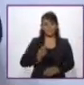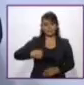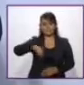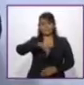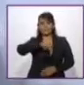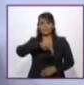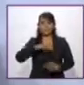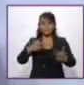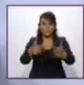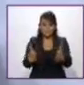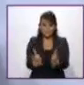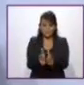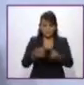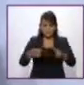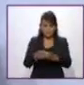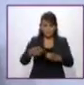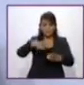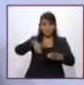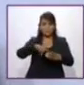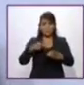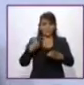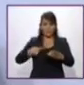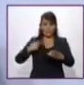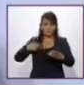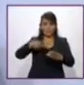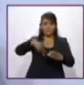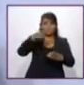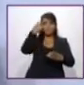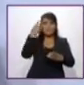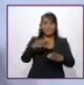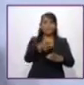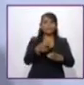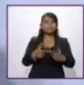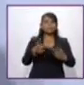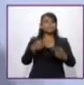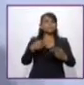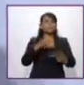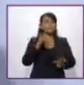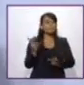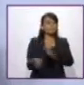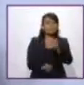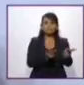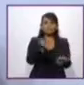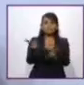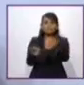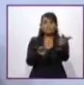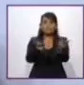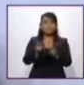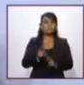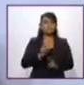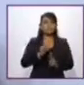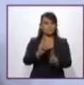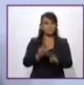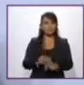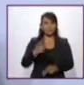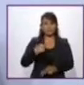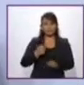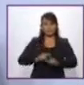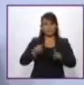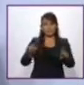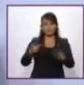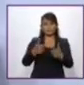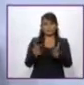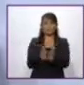contratar a un grupo de personas para darle respuestas a las y a los queretanos. Yo, a diferencia de Morena, yo creo que los queretanos se